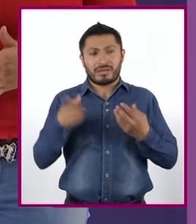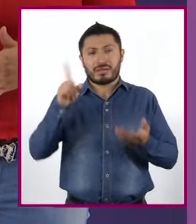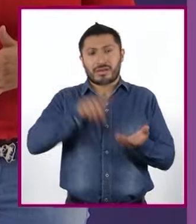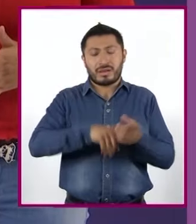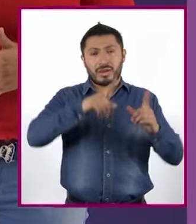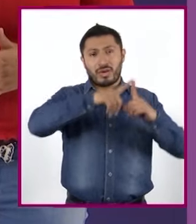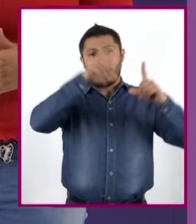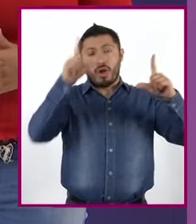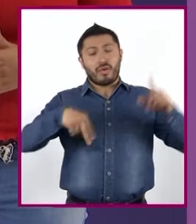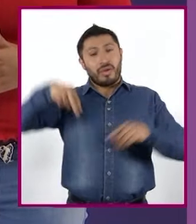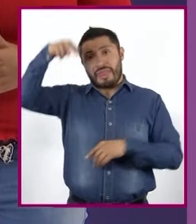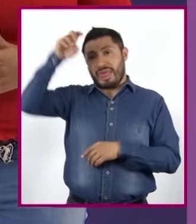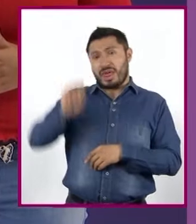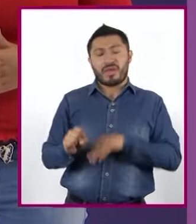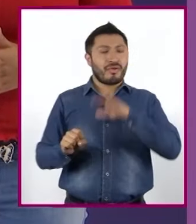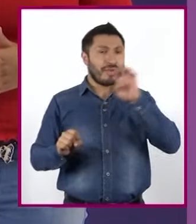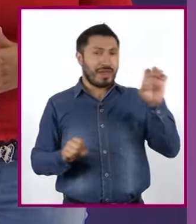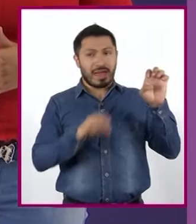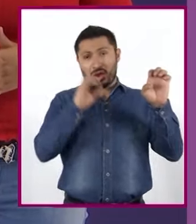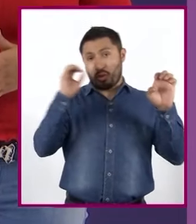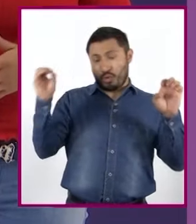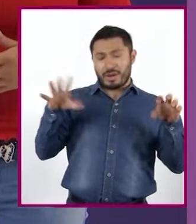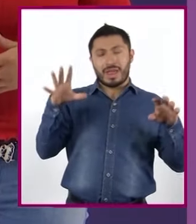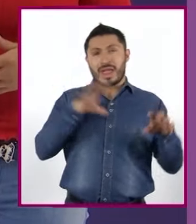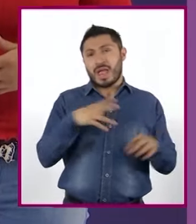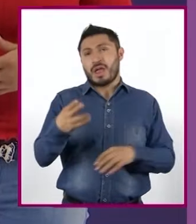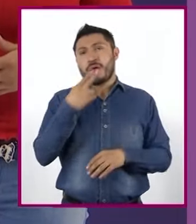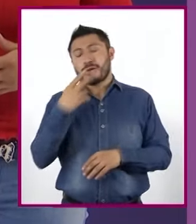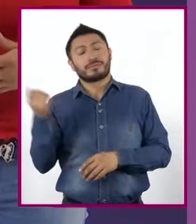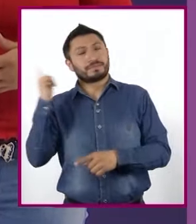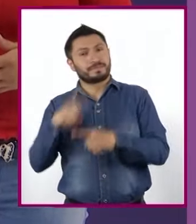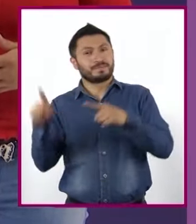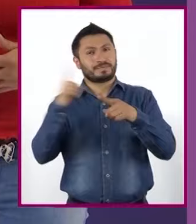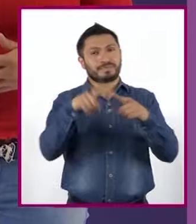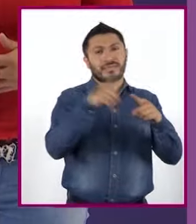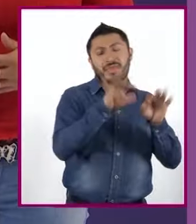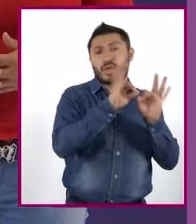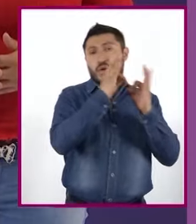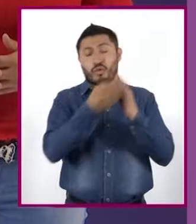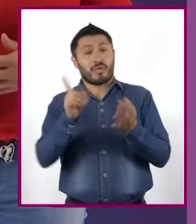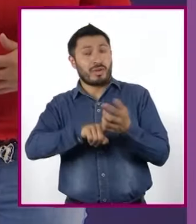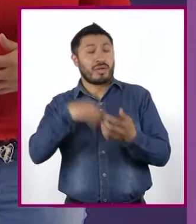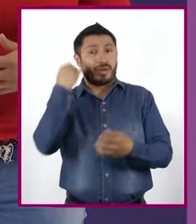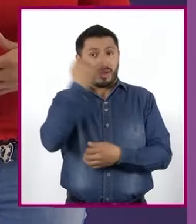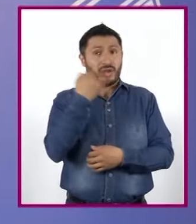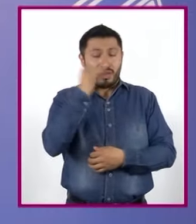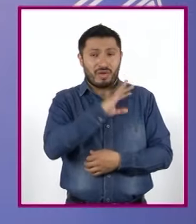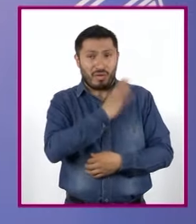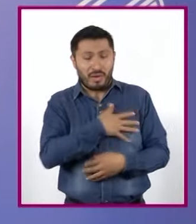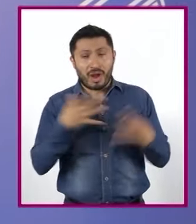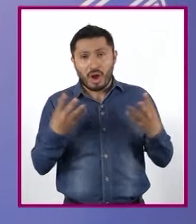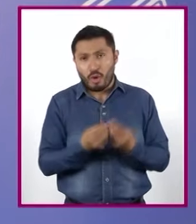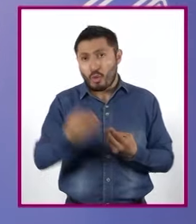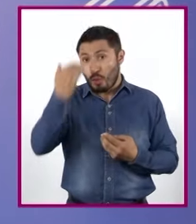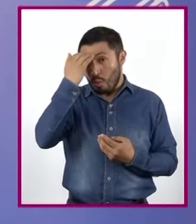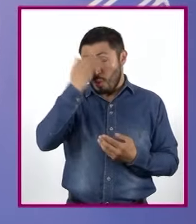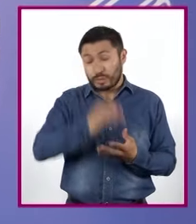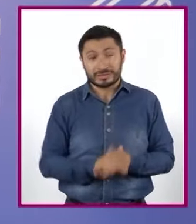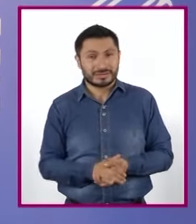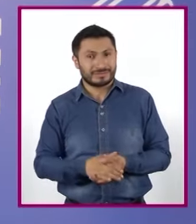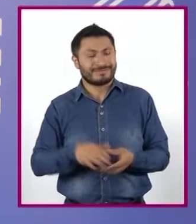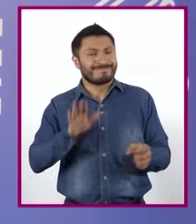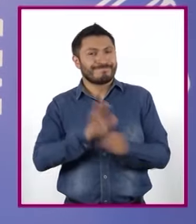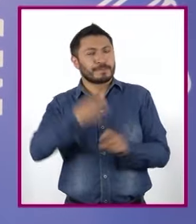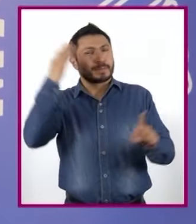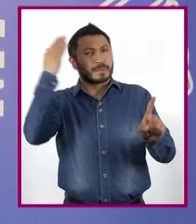en norte, sur, este y oeste se utilizan variaciones del español que vamos a conocer juntos. Nuestro